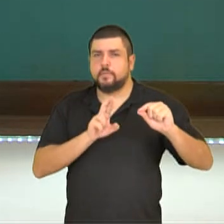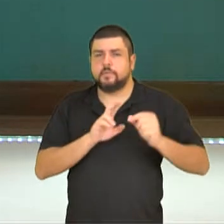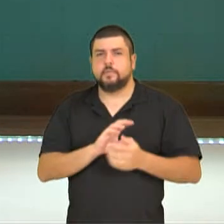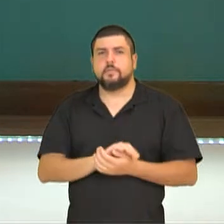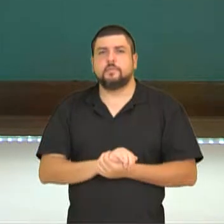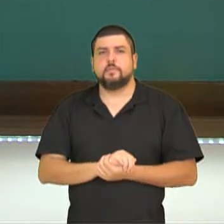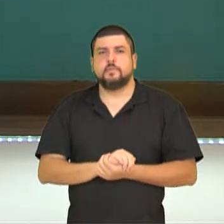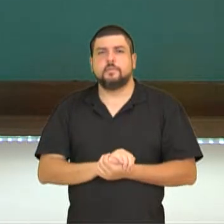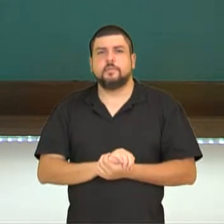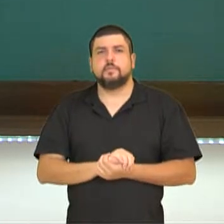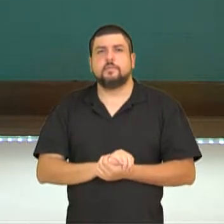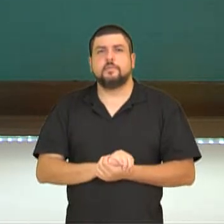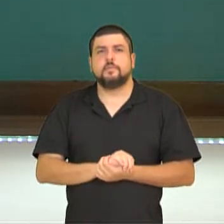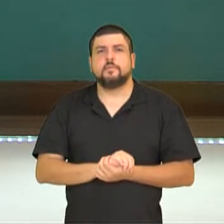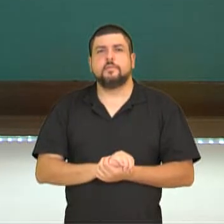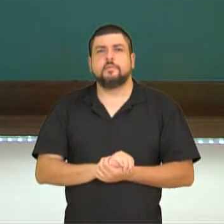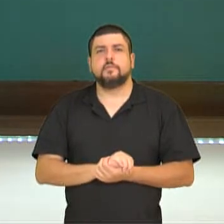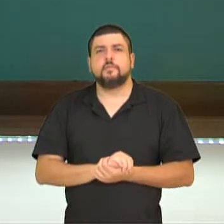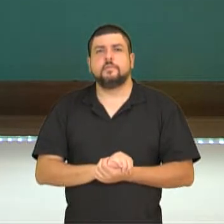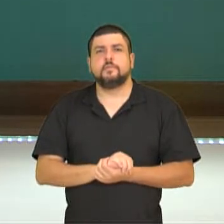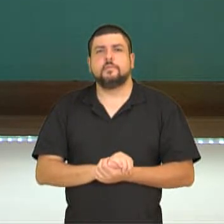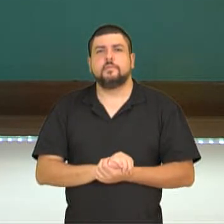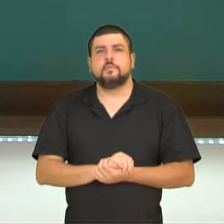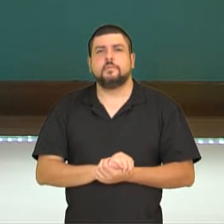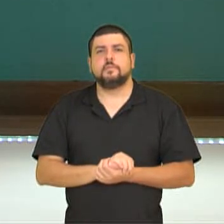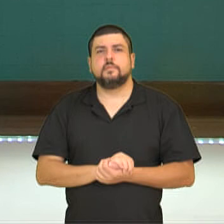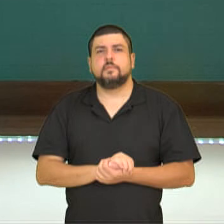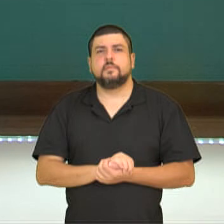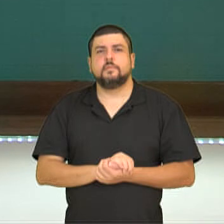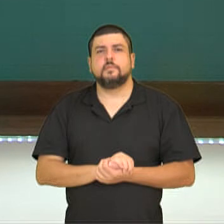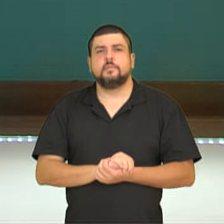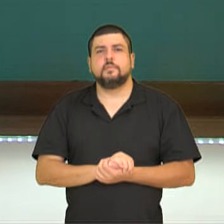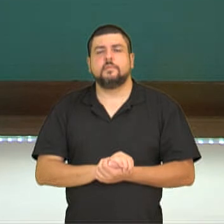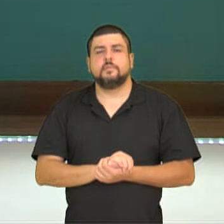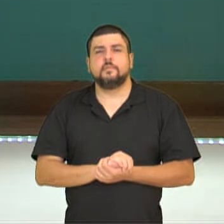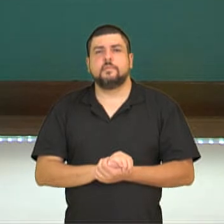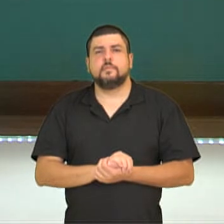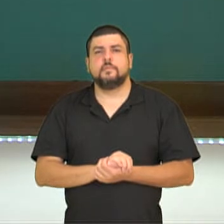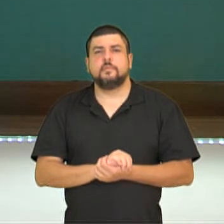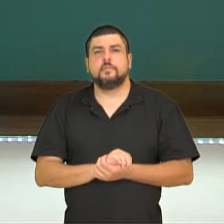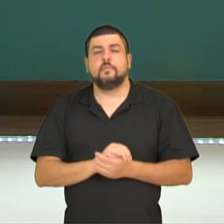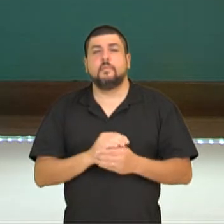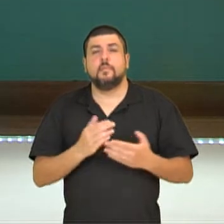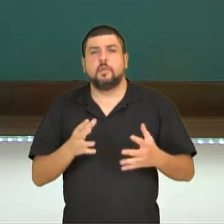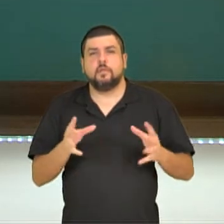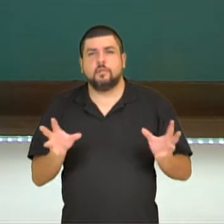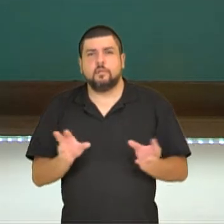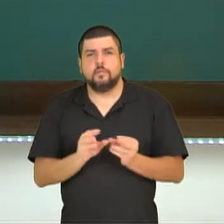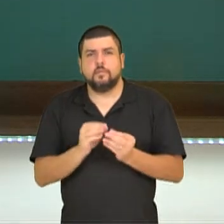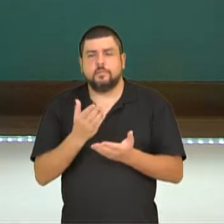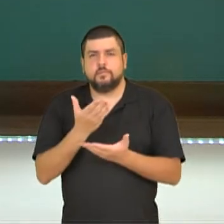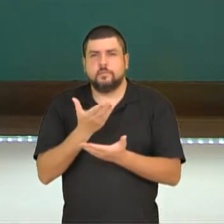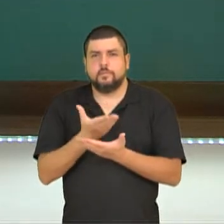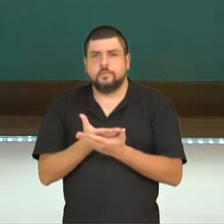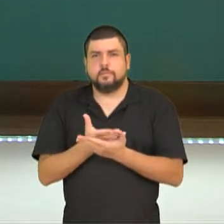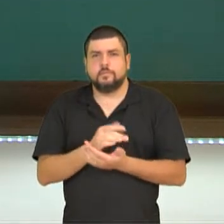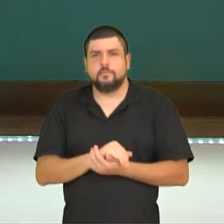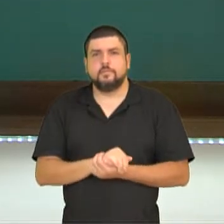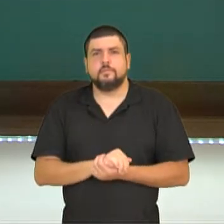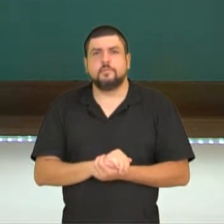¿Alguna duda? ¿Sí? Oh, vale. Entonces, o que aprendemos hoje? O que nós